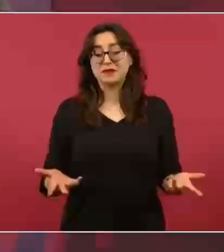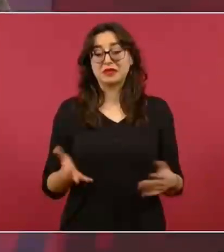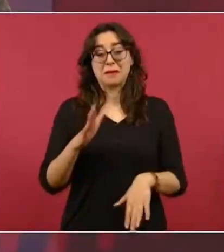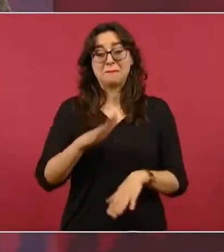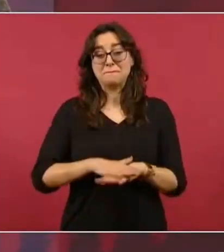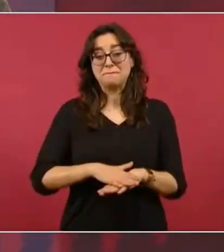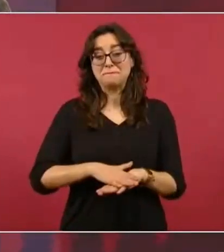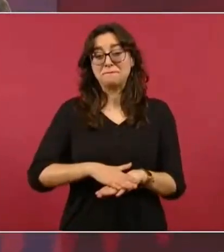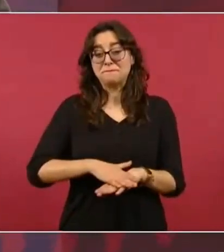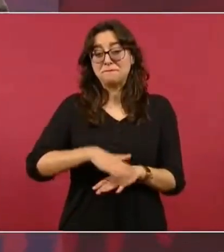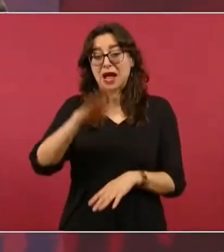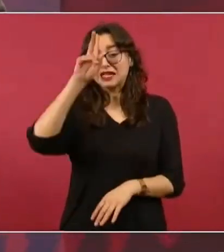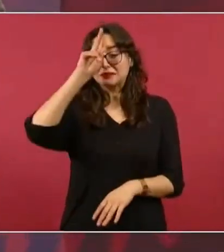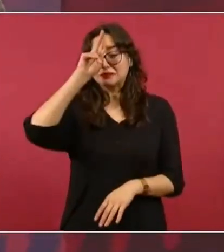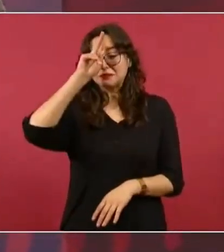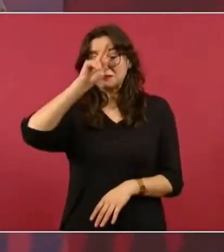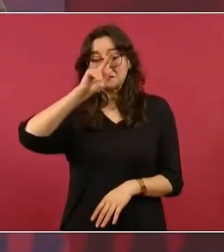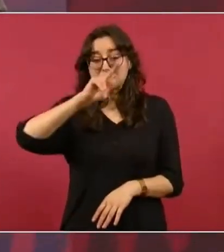es que ni siquiera